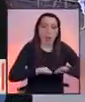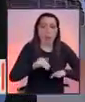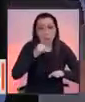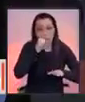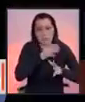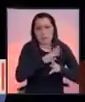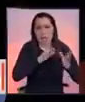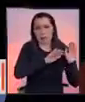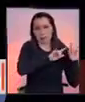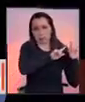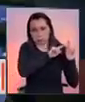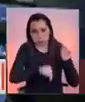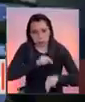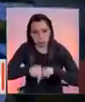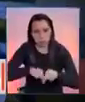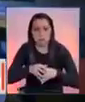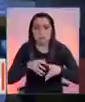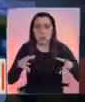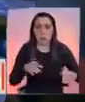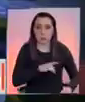más visibles.